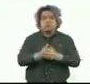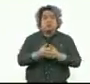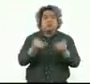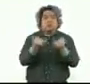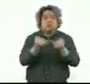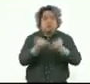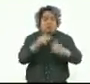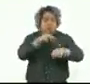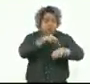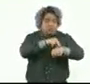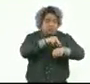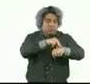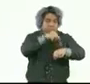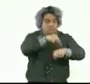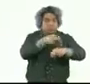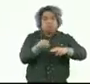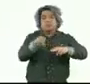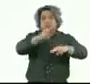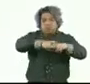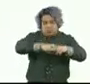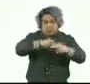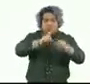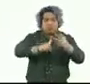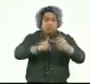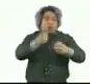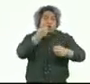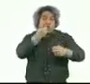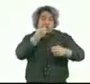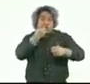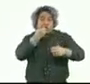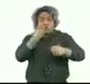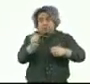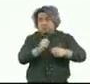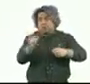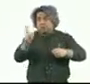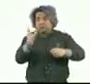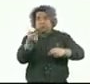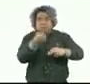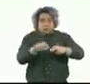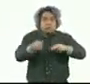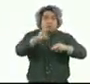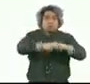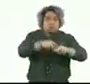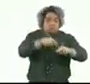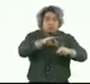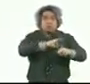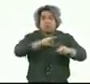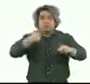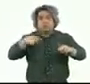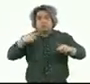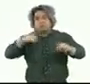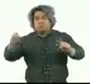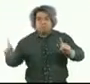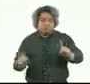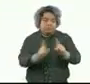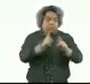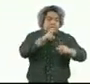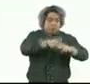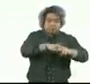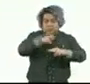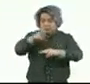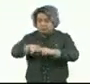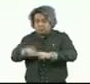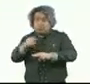las unidades, médico odontólogo también, pueda hacer una consulta, pueda tener unos